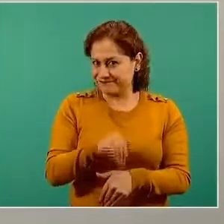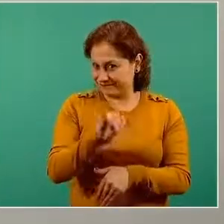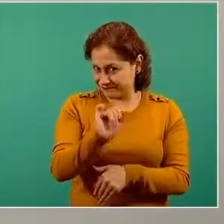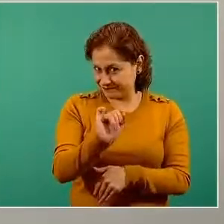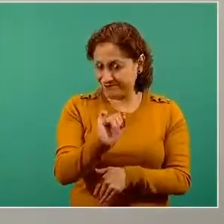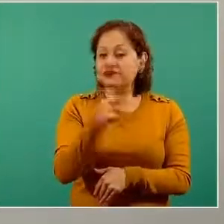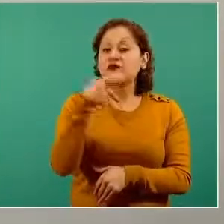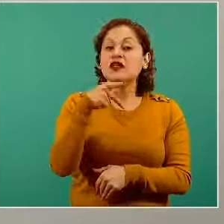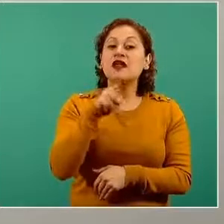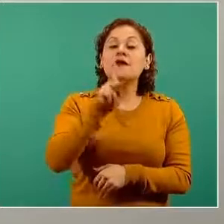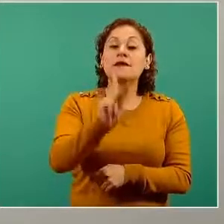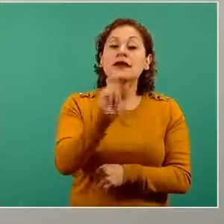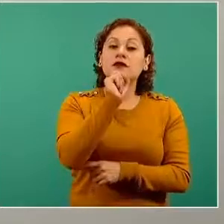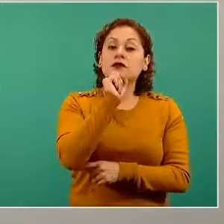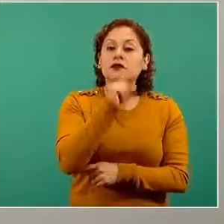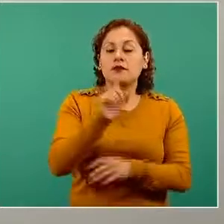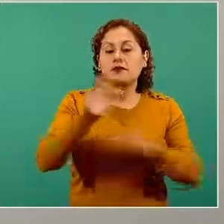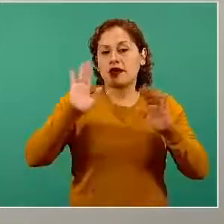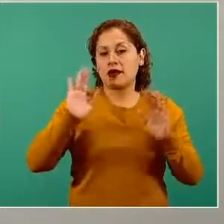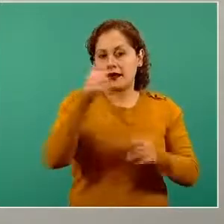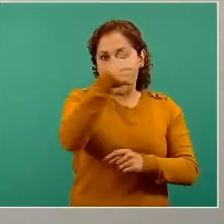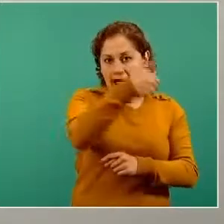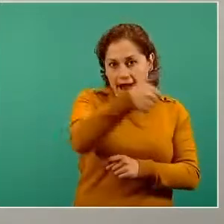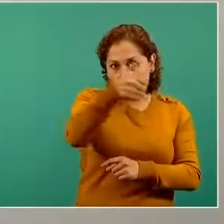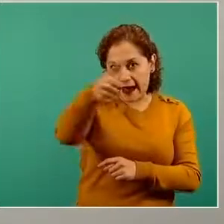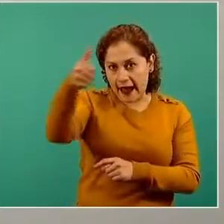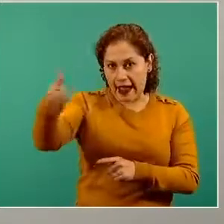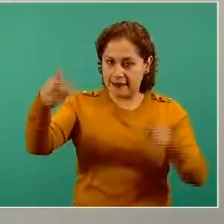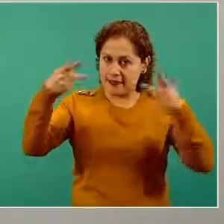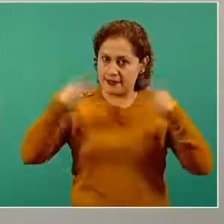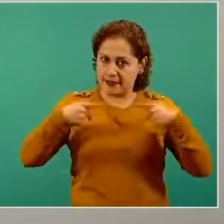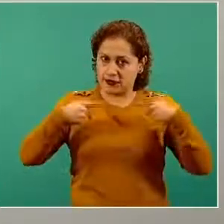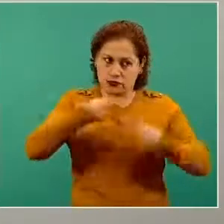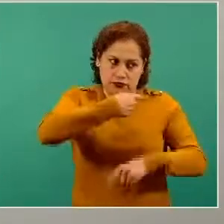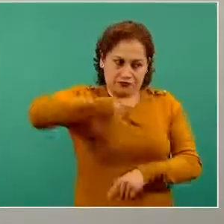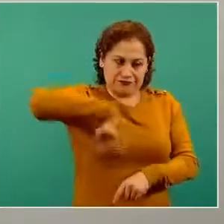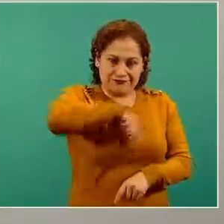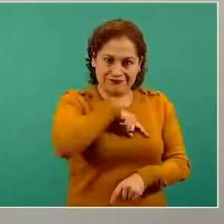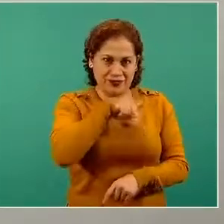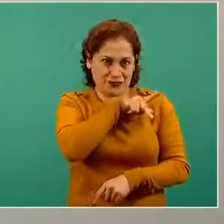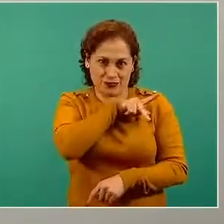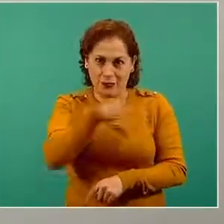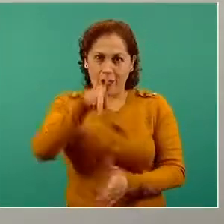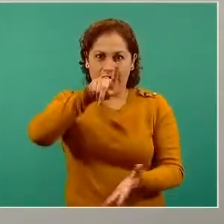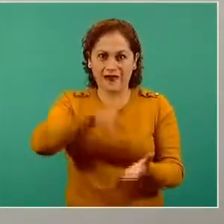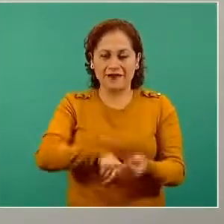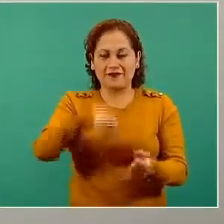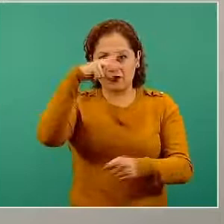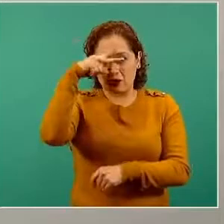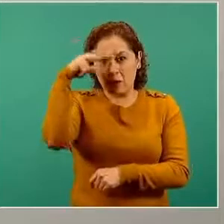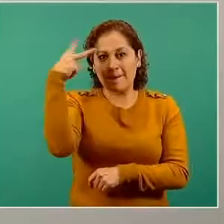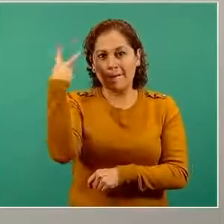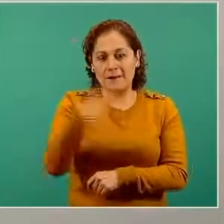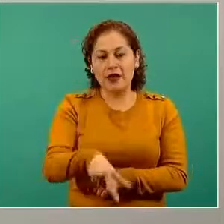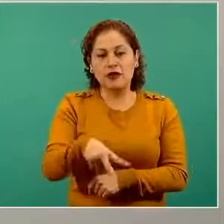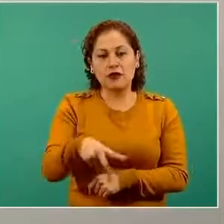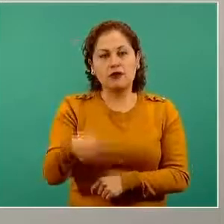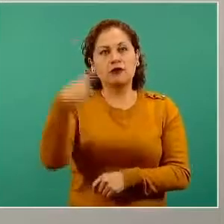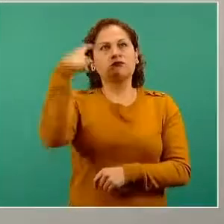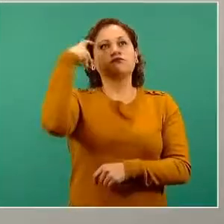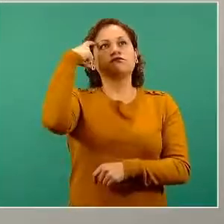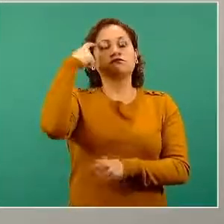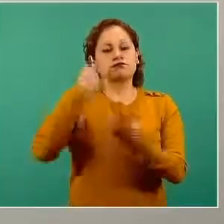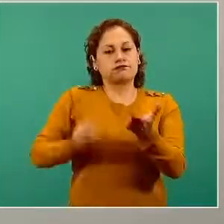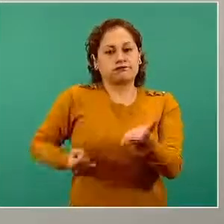también necesitamos que cada uno de nosotros, es decir, la respuesta de la sociedad, cada uno de nosotros tome la